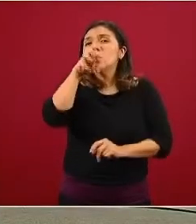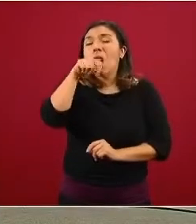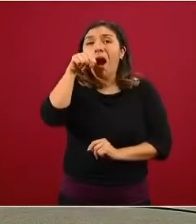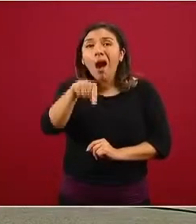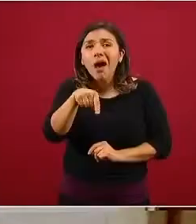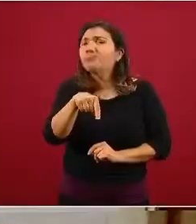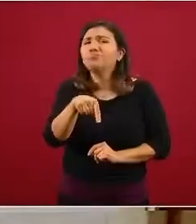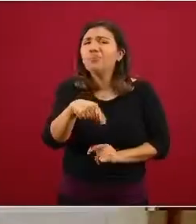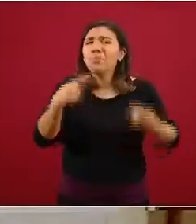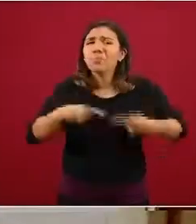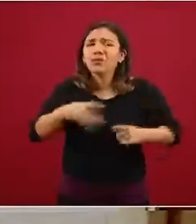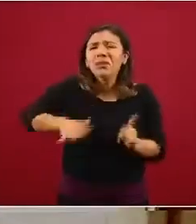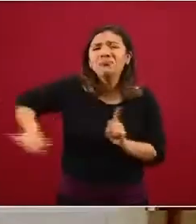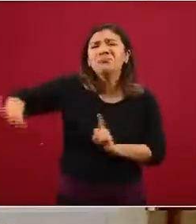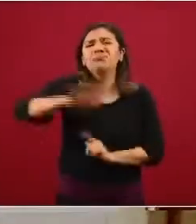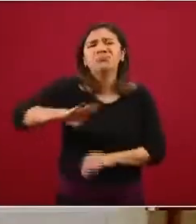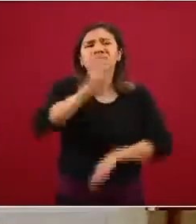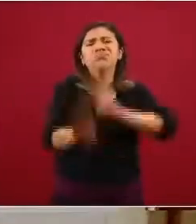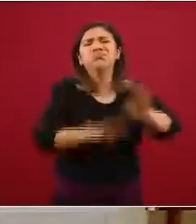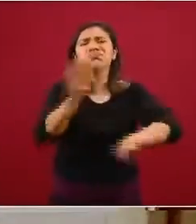a la mitad de los usuarios del tabaco.